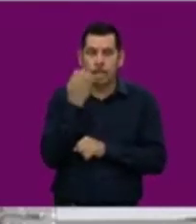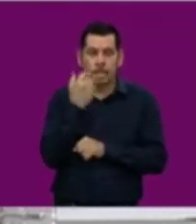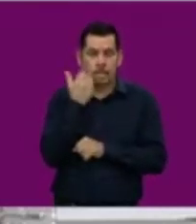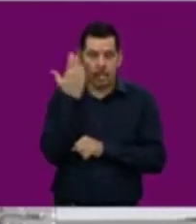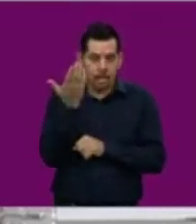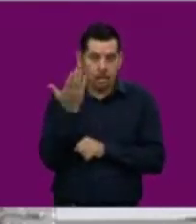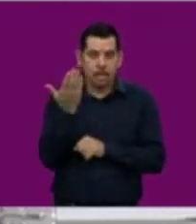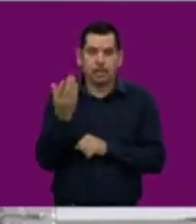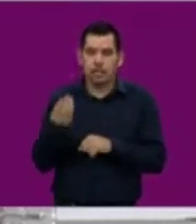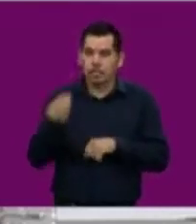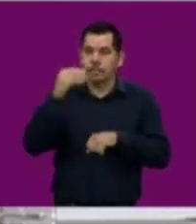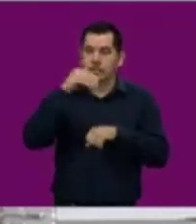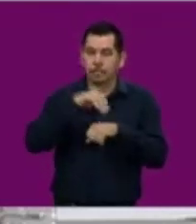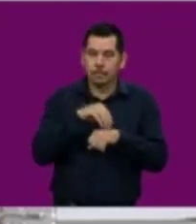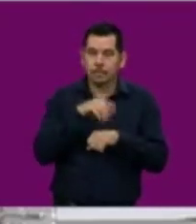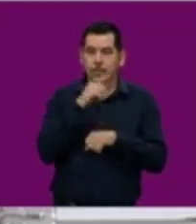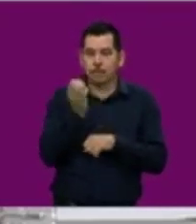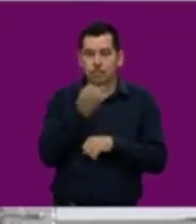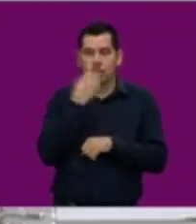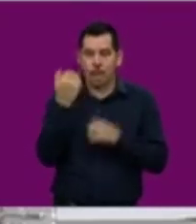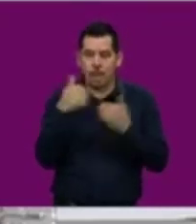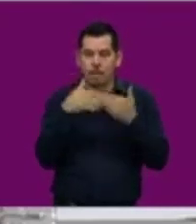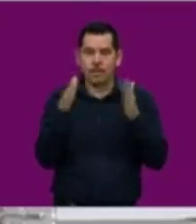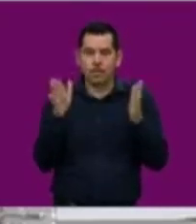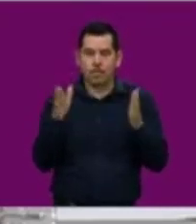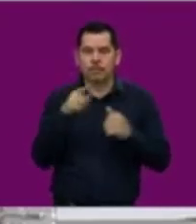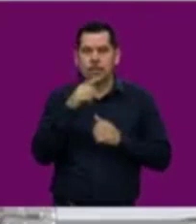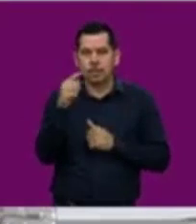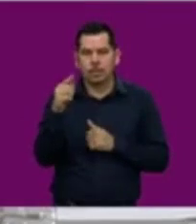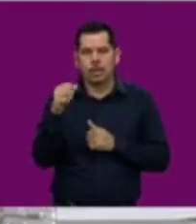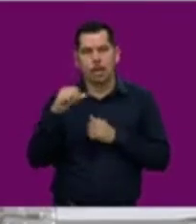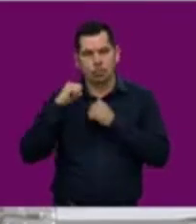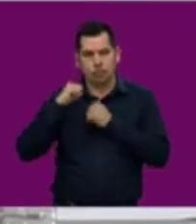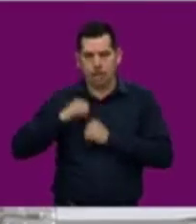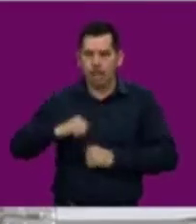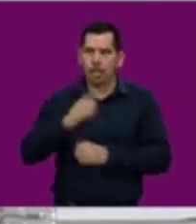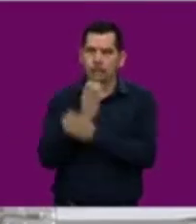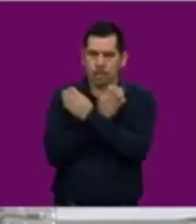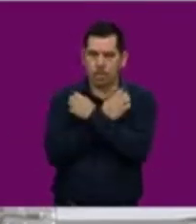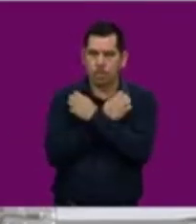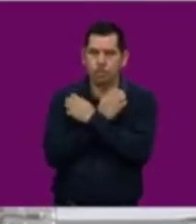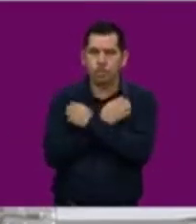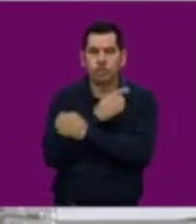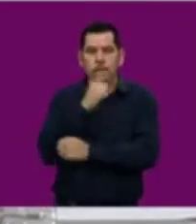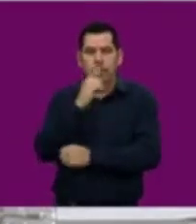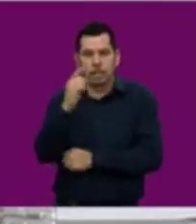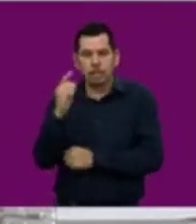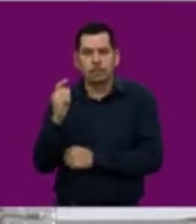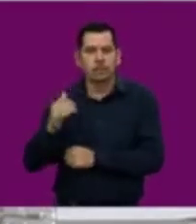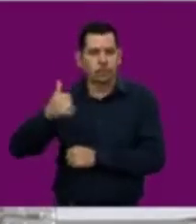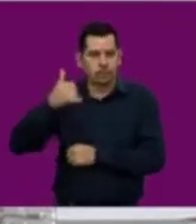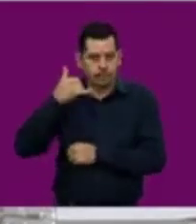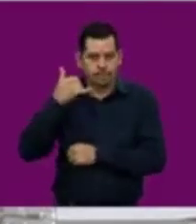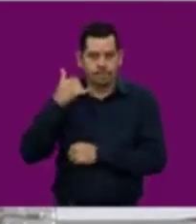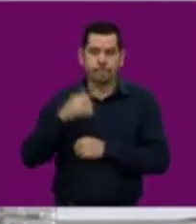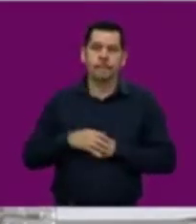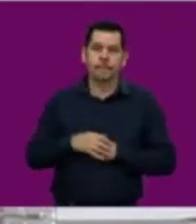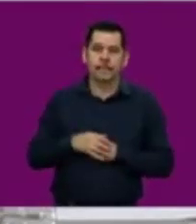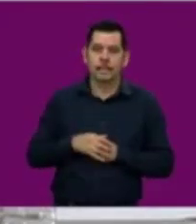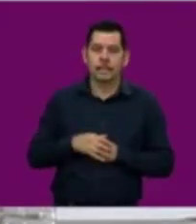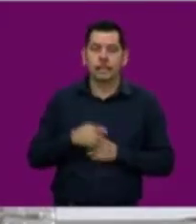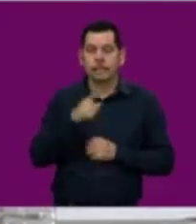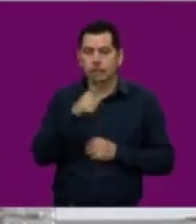y ponerse en contacto con las autoridades educativas bien lo dice el secretario cornejo y yo lo ratifico esto es